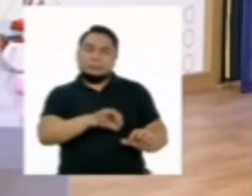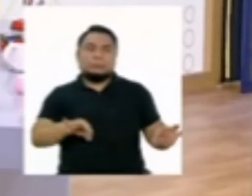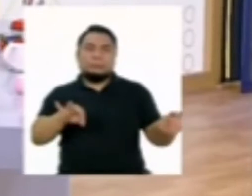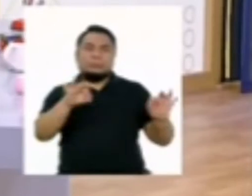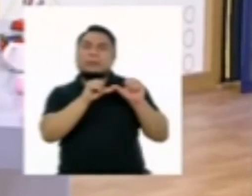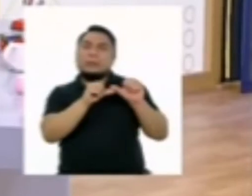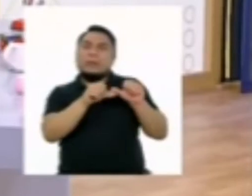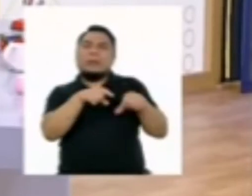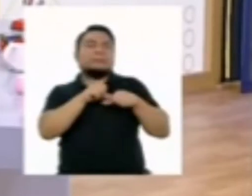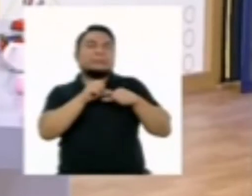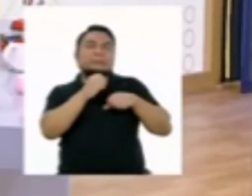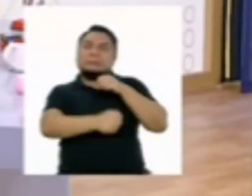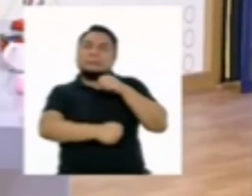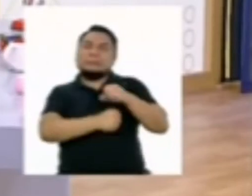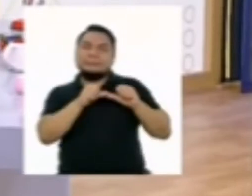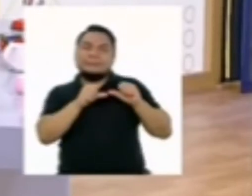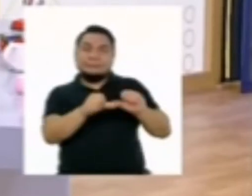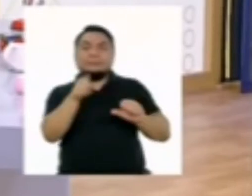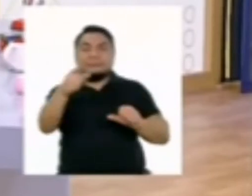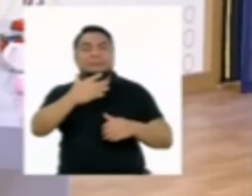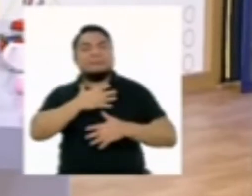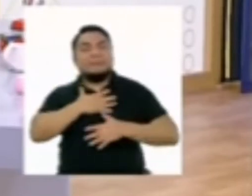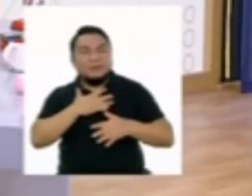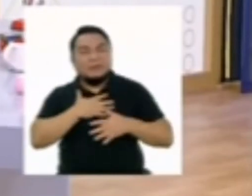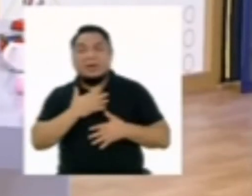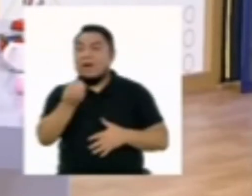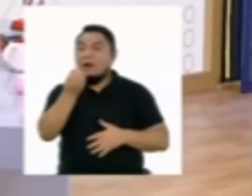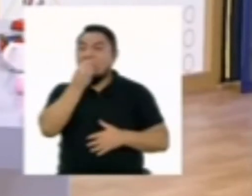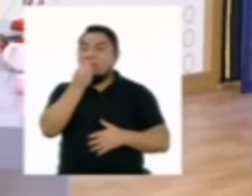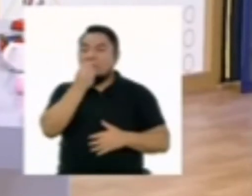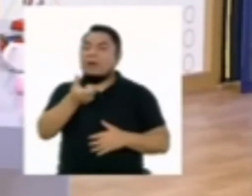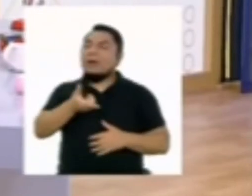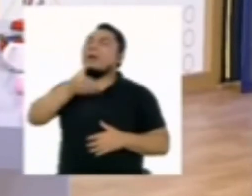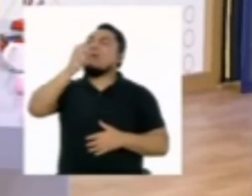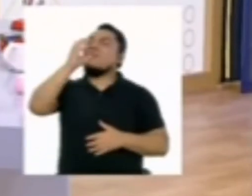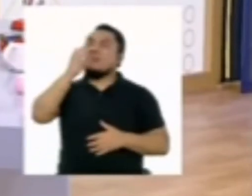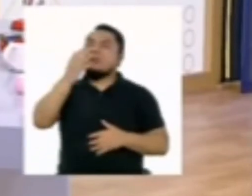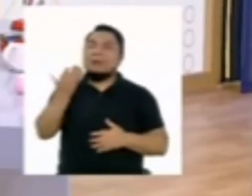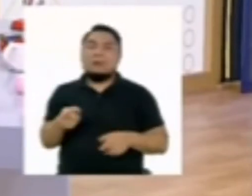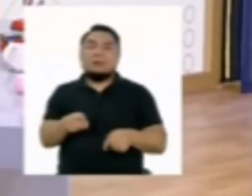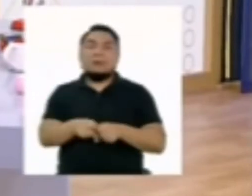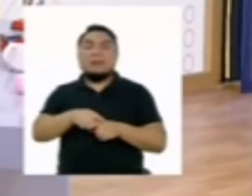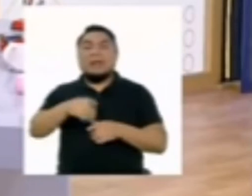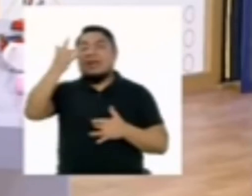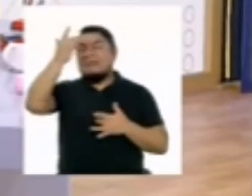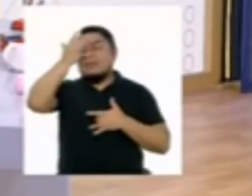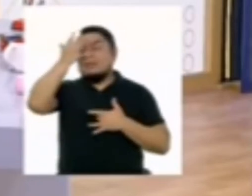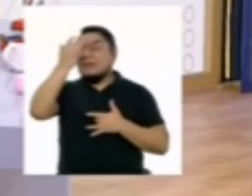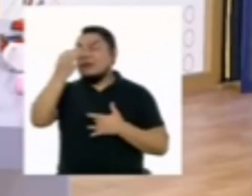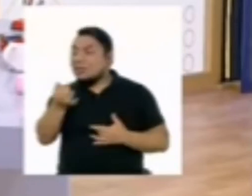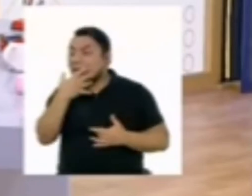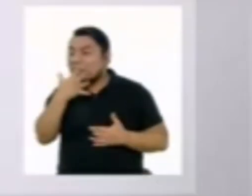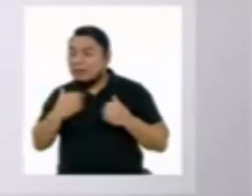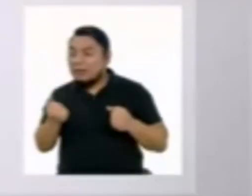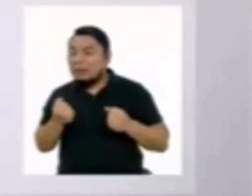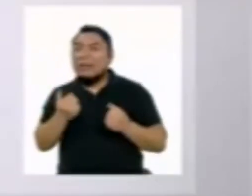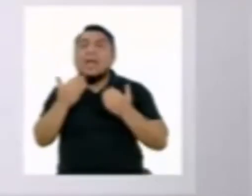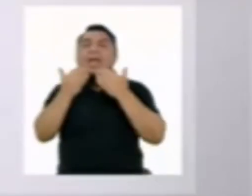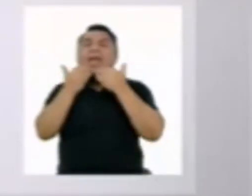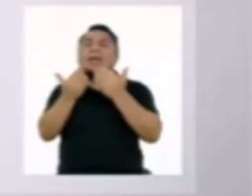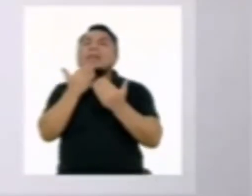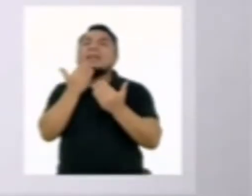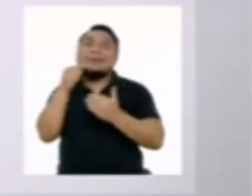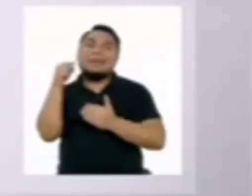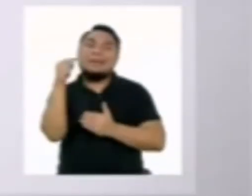en todo momento. Cuando respiramos, comemos, bebemos, hasta cuando nos enfermamos y buscamos una cura. Así